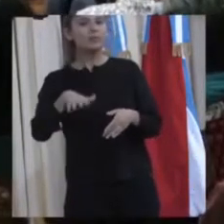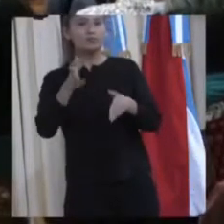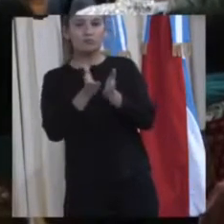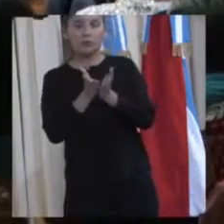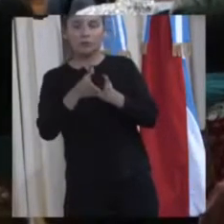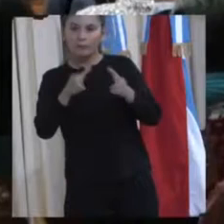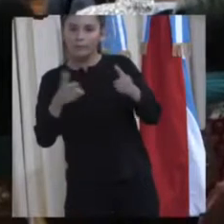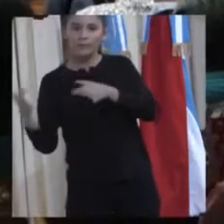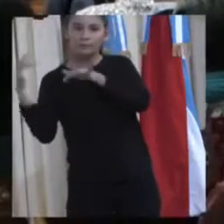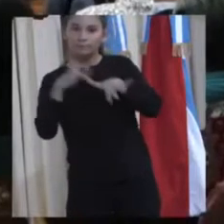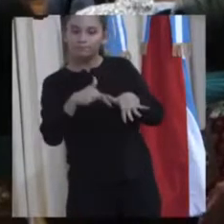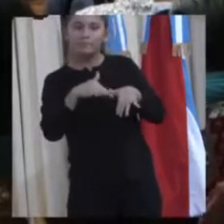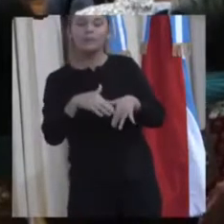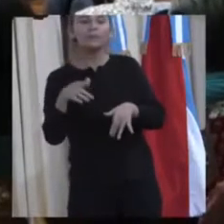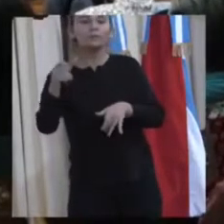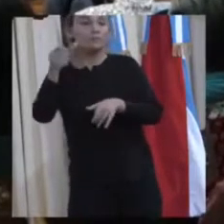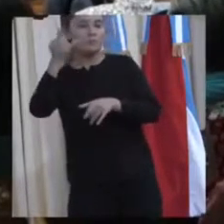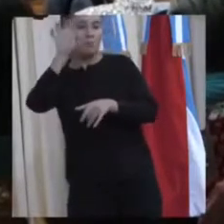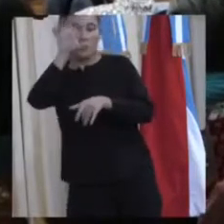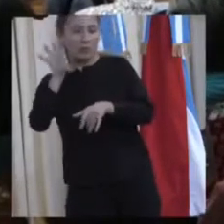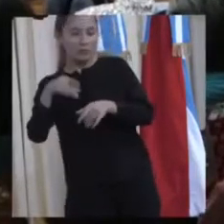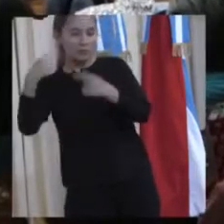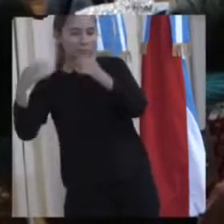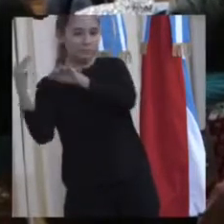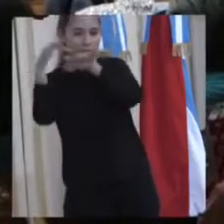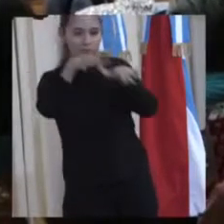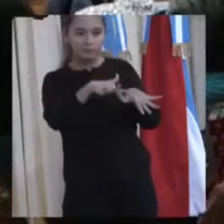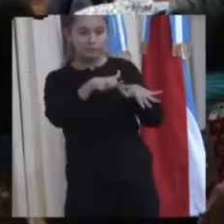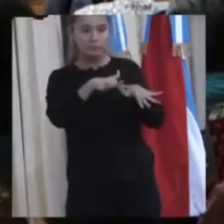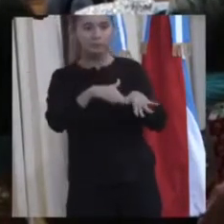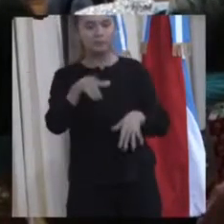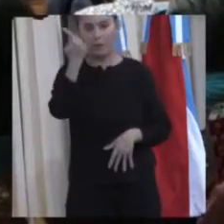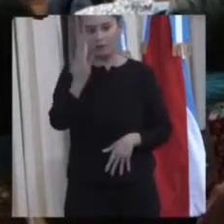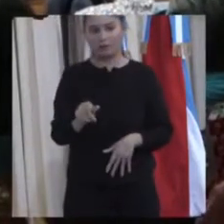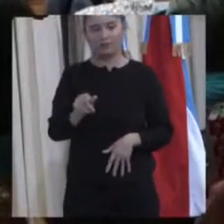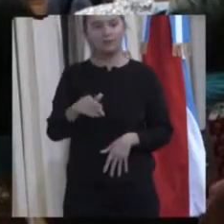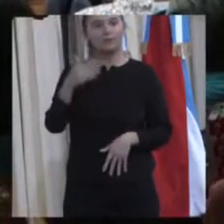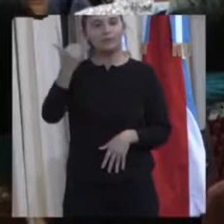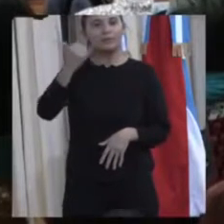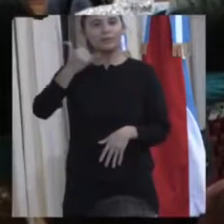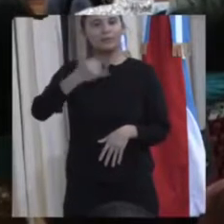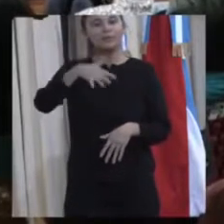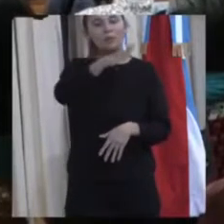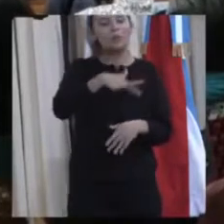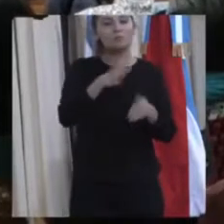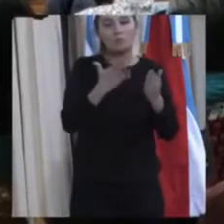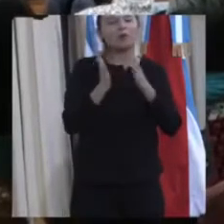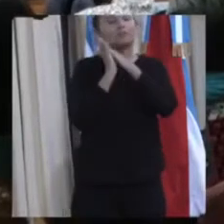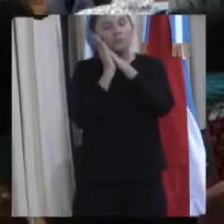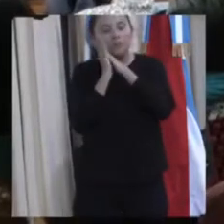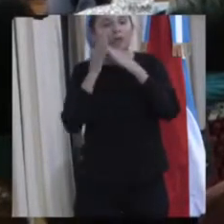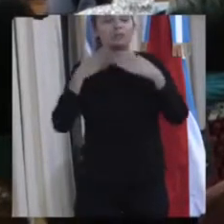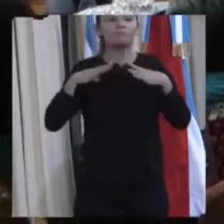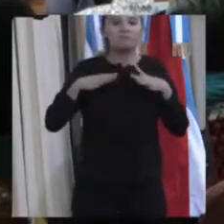la gran mayoría provenientes de distintas provincias del país, tenían un lugar para dormir, para descansar,